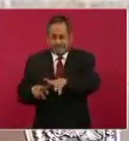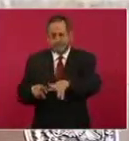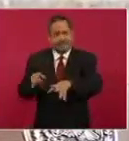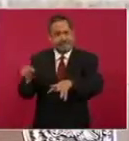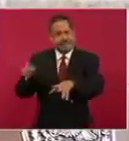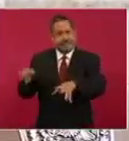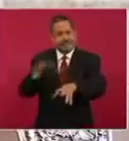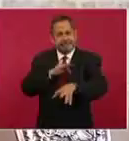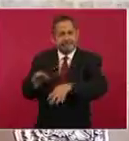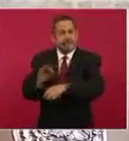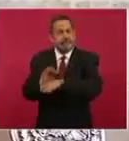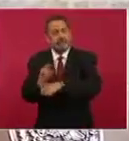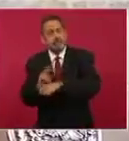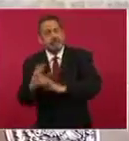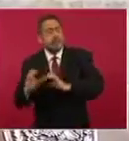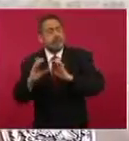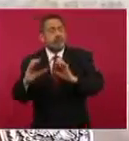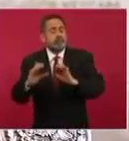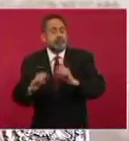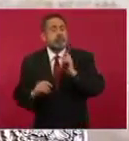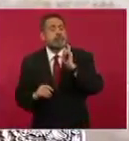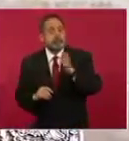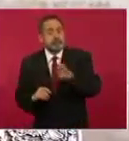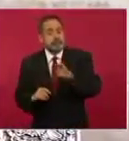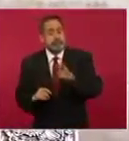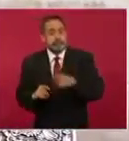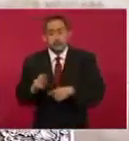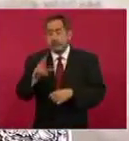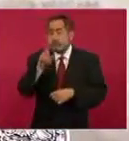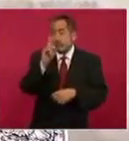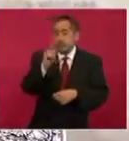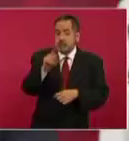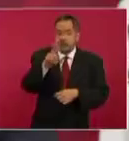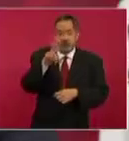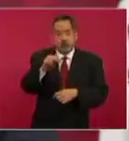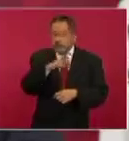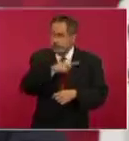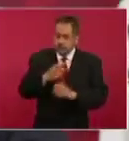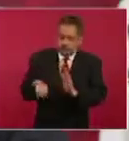ellos mismos van a cuidar. El compromiso es que no se va a urbanizar